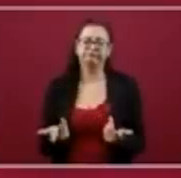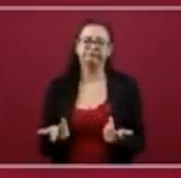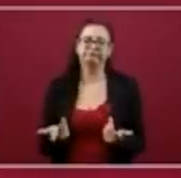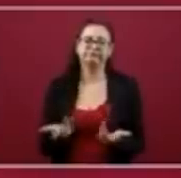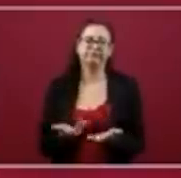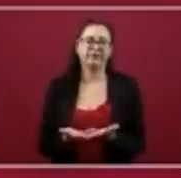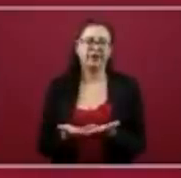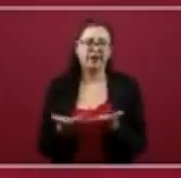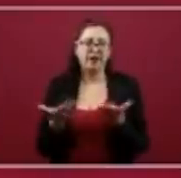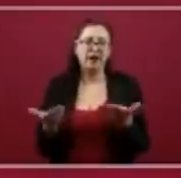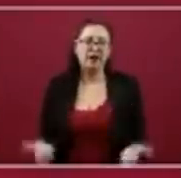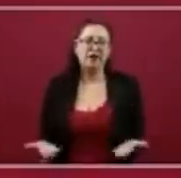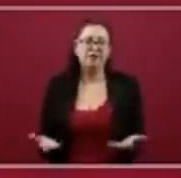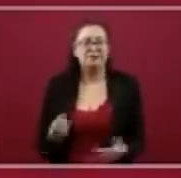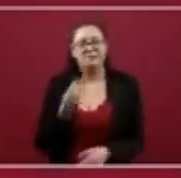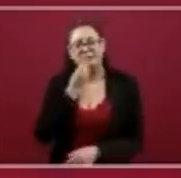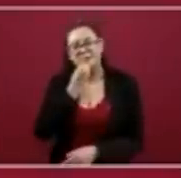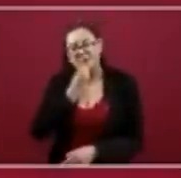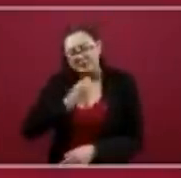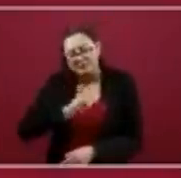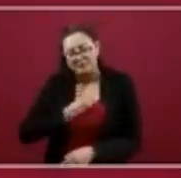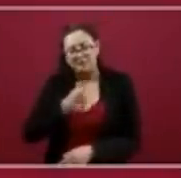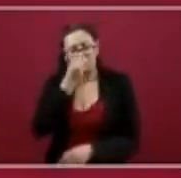estamos nosotros pagando los platos rotos,